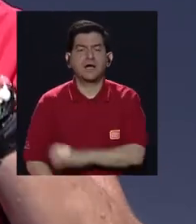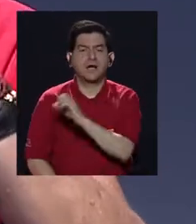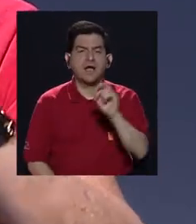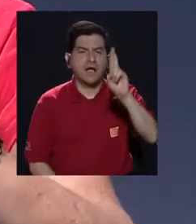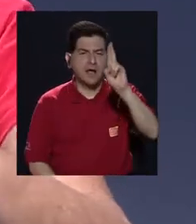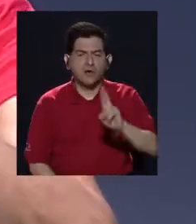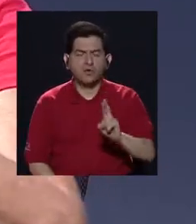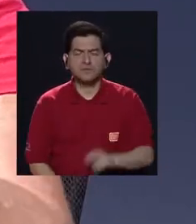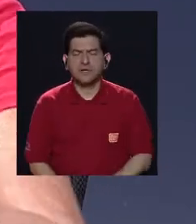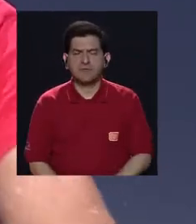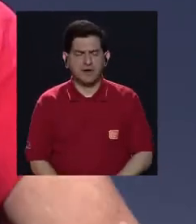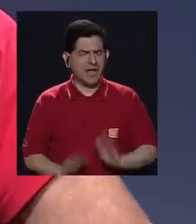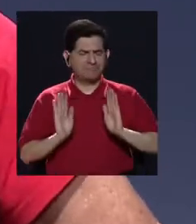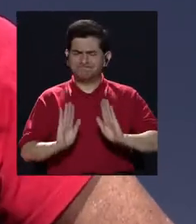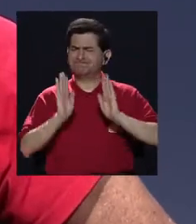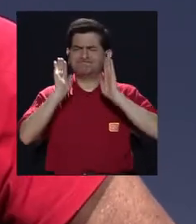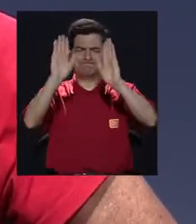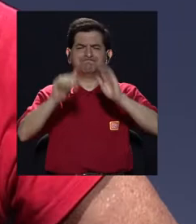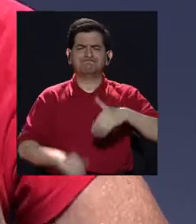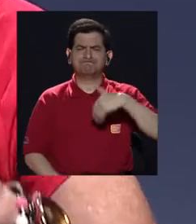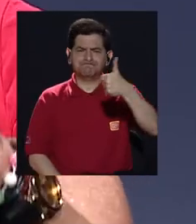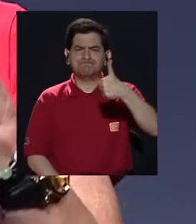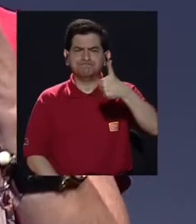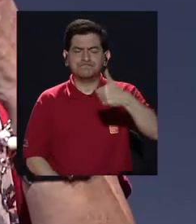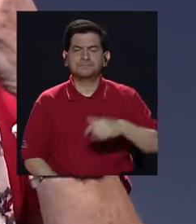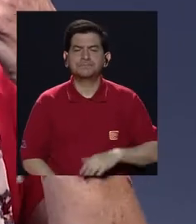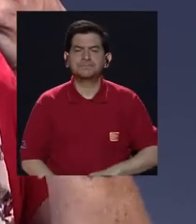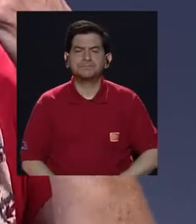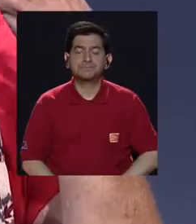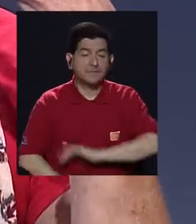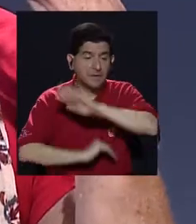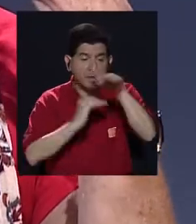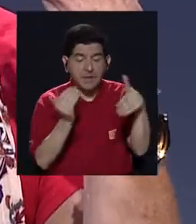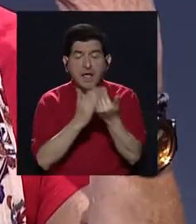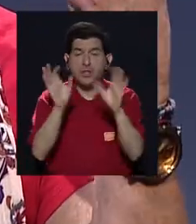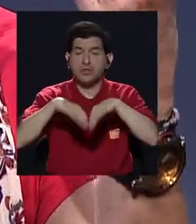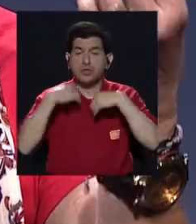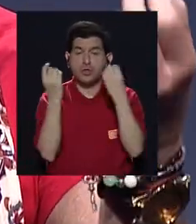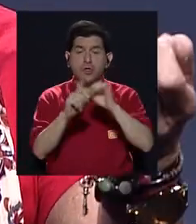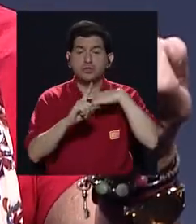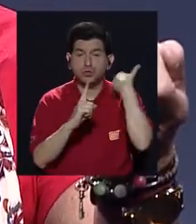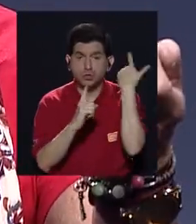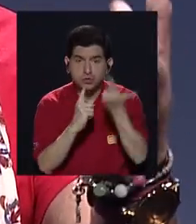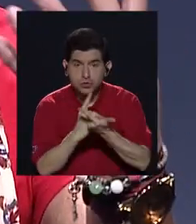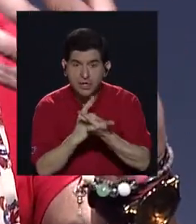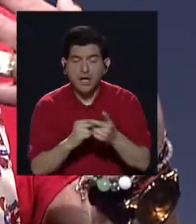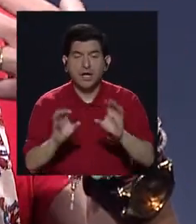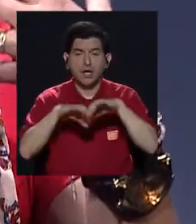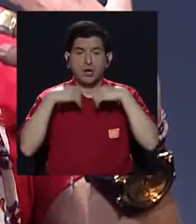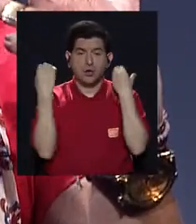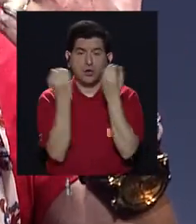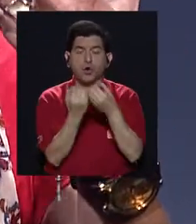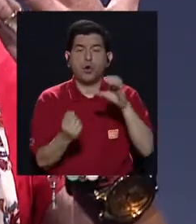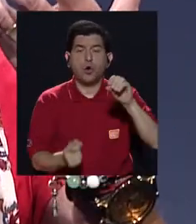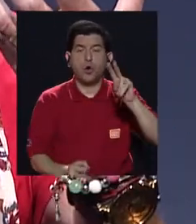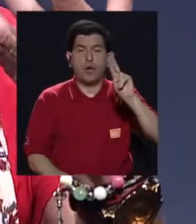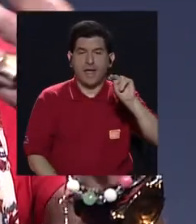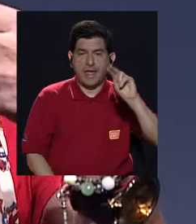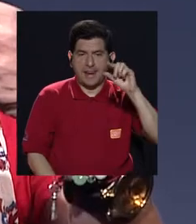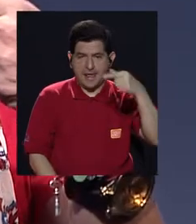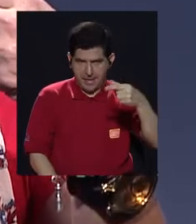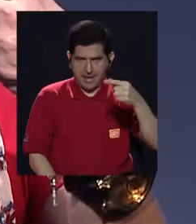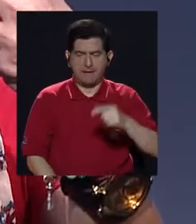costa rica maravillosamente bien en todas las organizaciones sociales y las organizaciones no